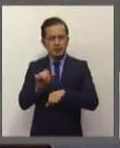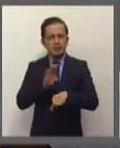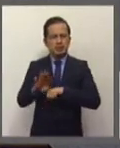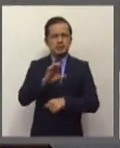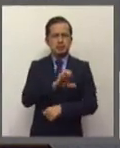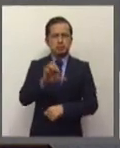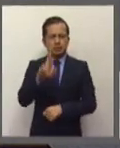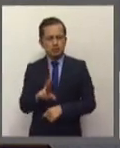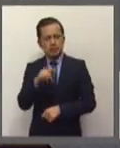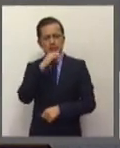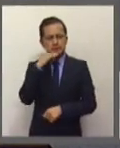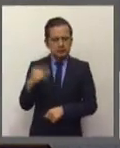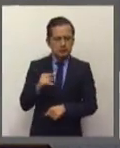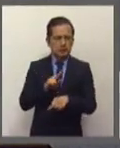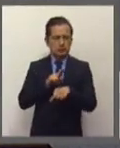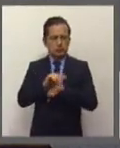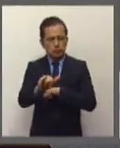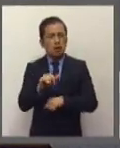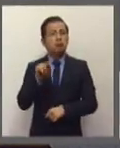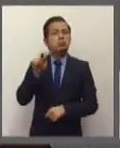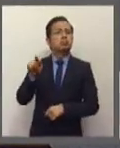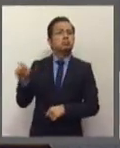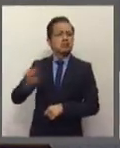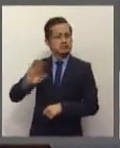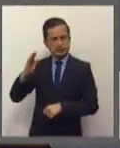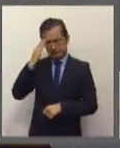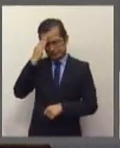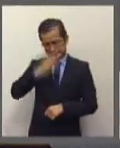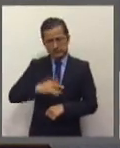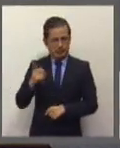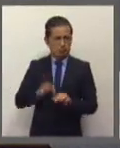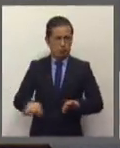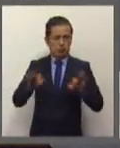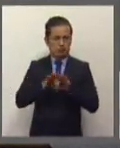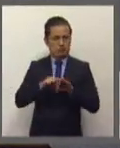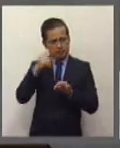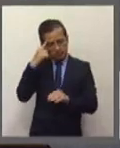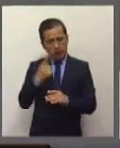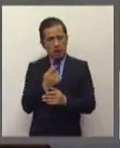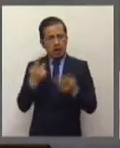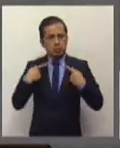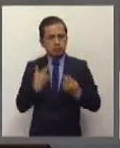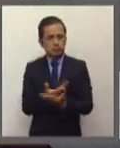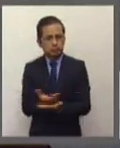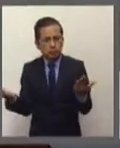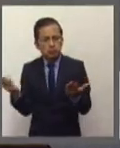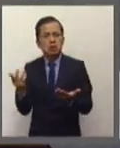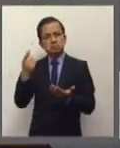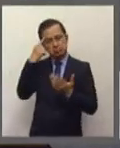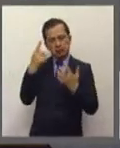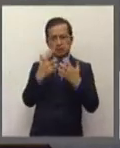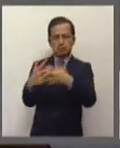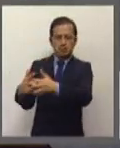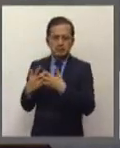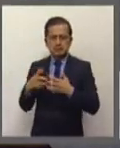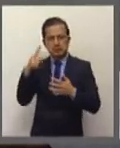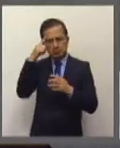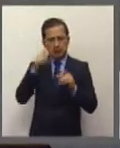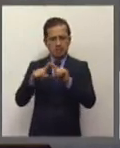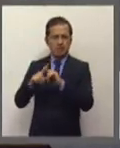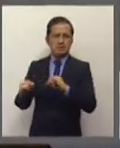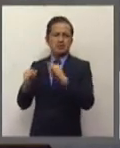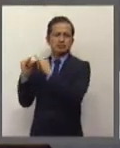Chile y Uruguay, se reconocen importantes beneficios para los ciudadanos, las empresas e instituciones públicas en el ámbito